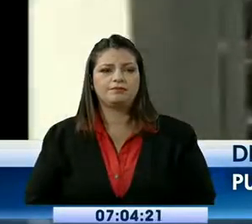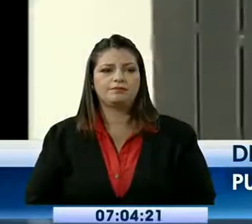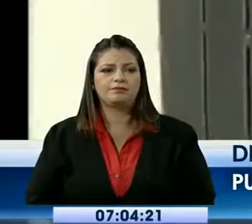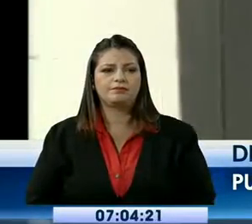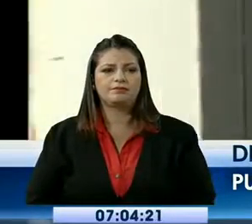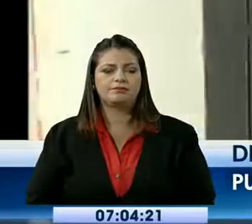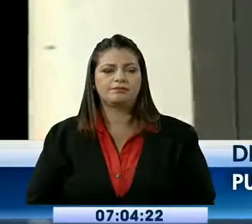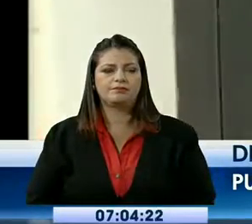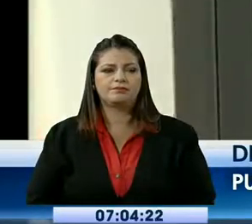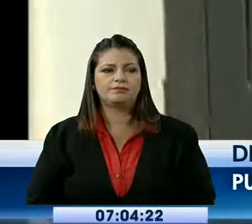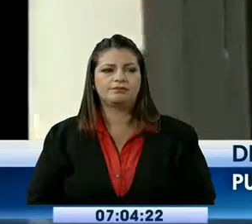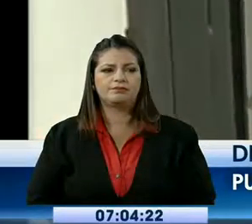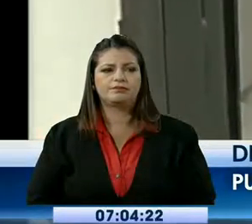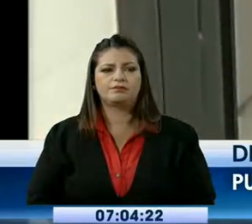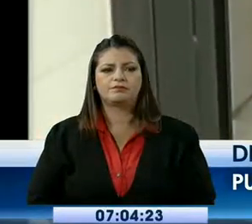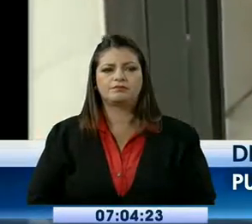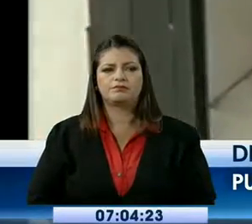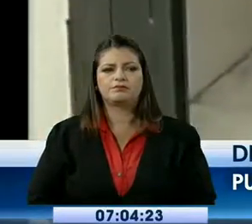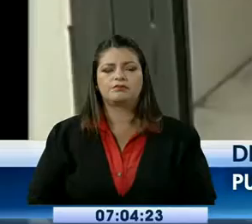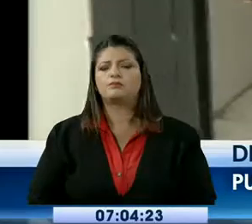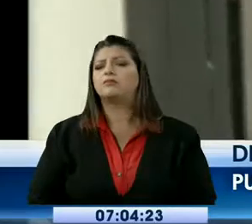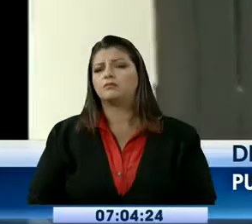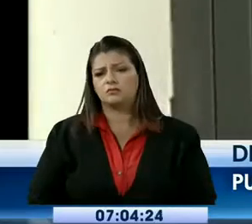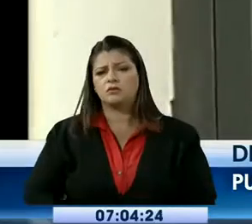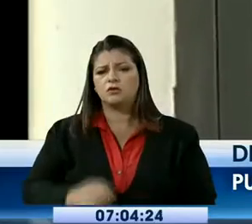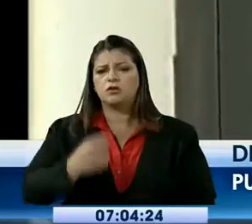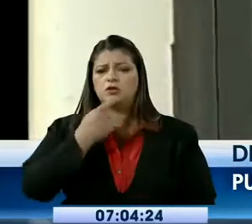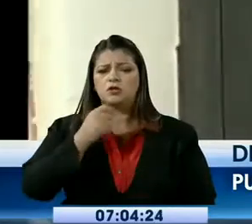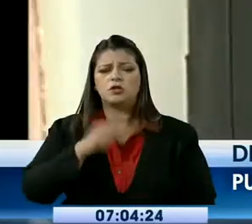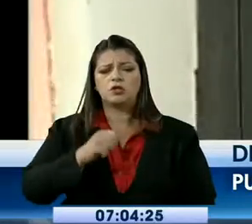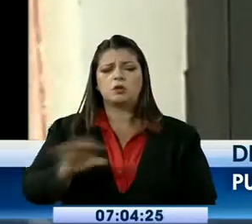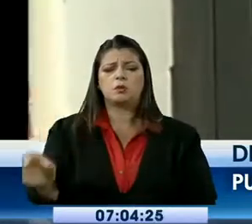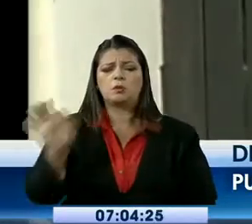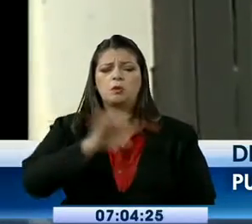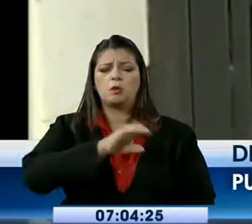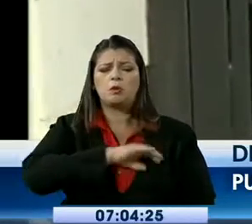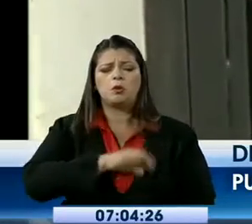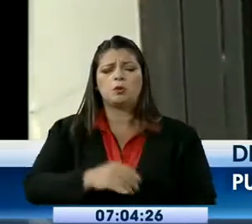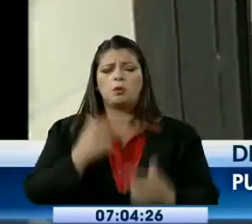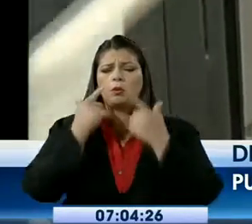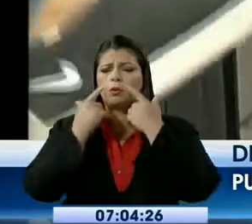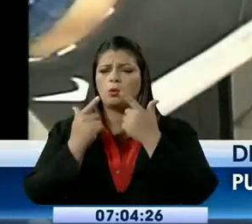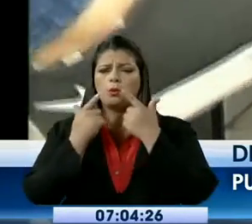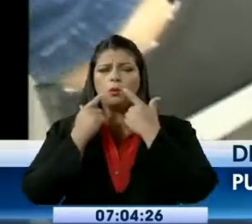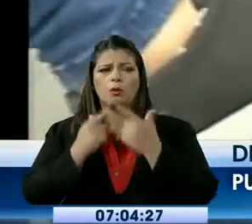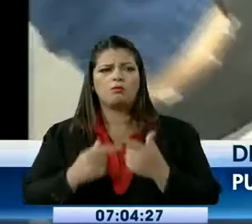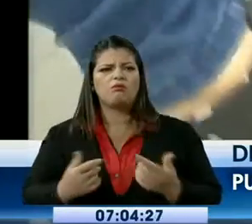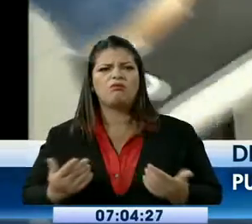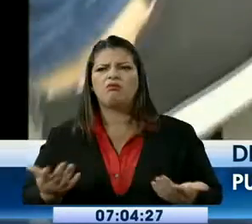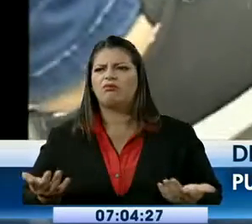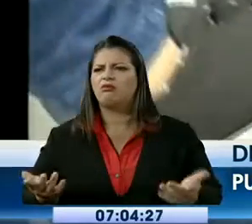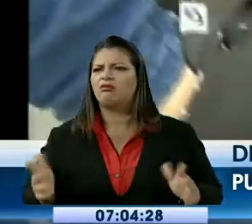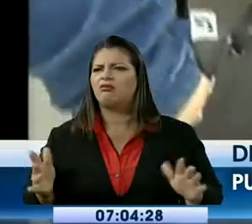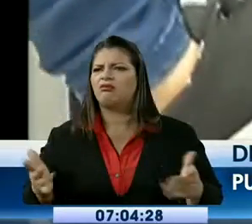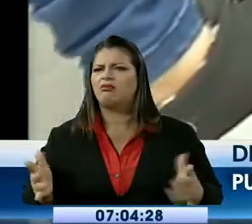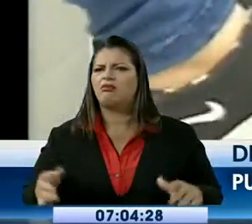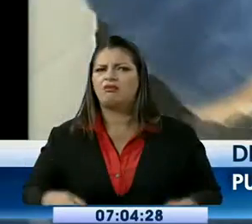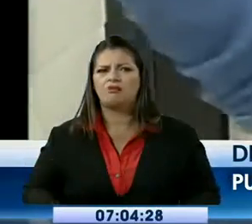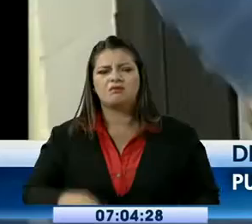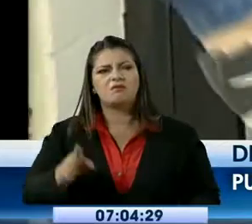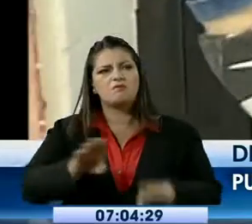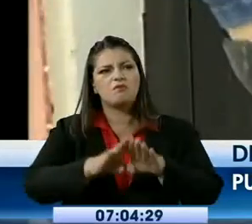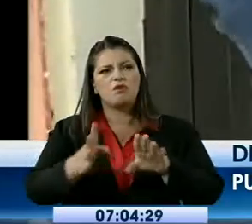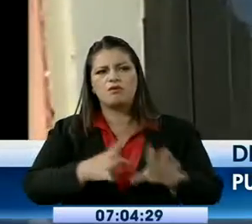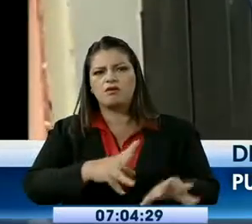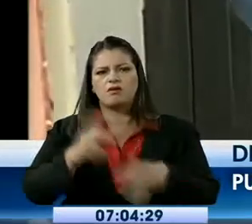vinieron a decir, bueno, aquí se deja un policía o aquí se deja alguien para que vigile esto. Y mire ahora, se llevaron puertas, se